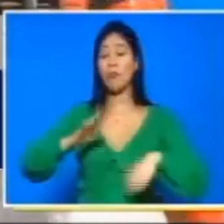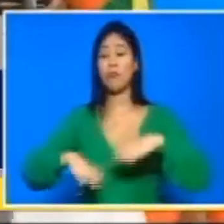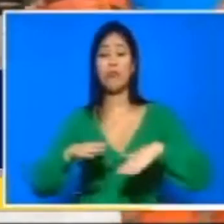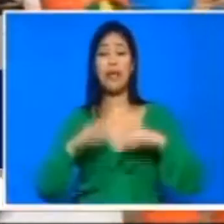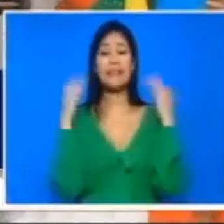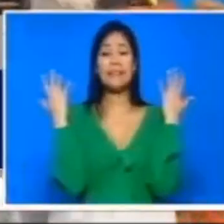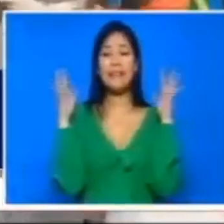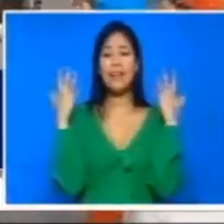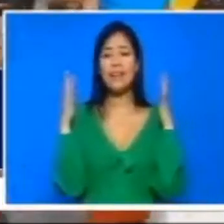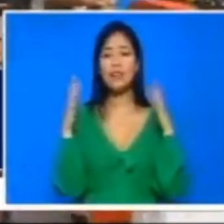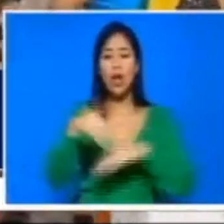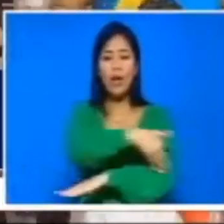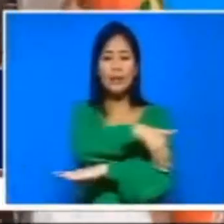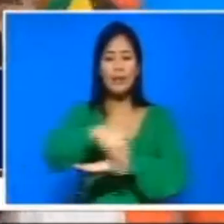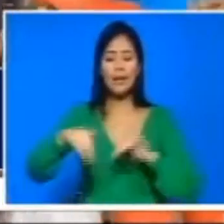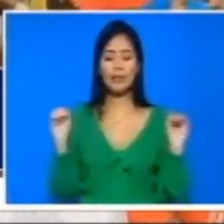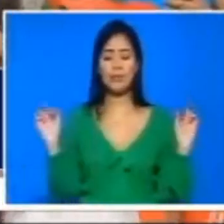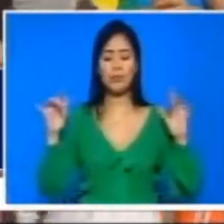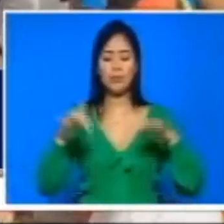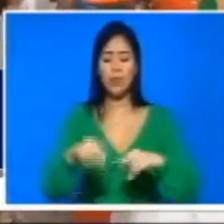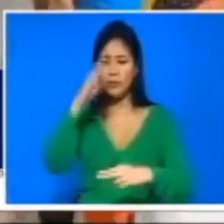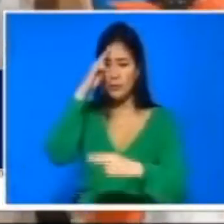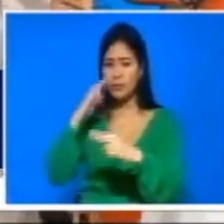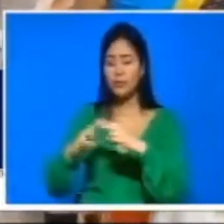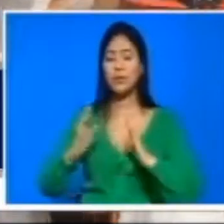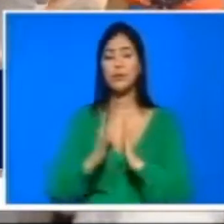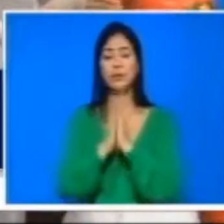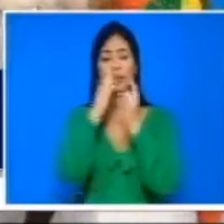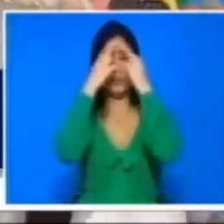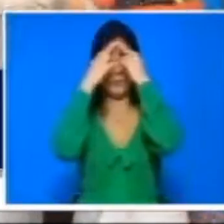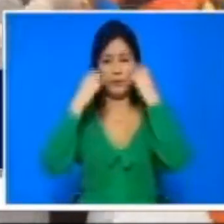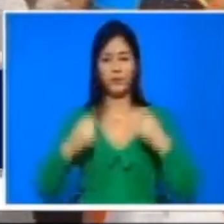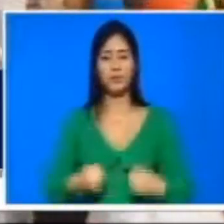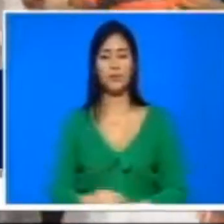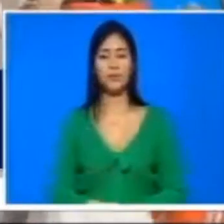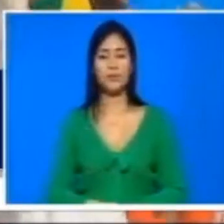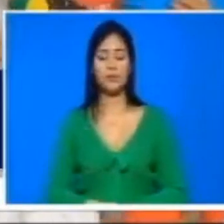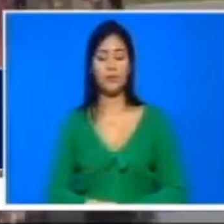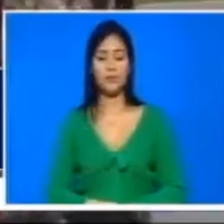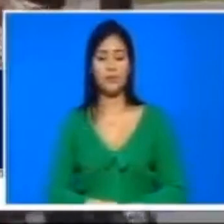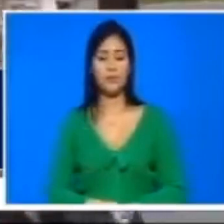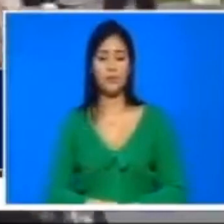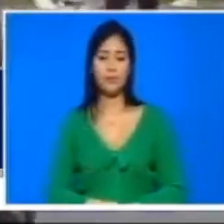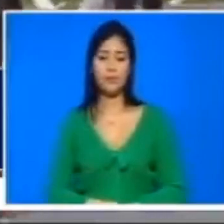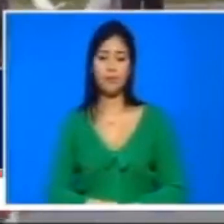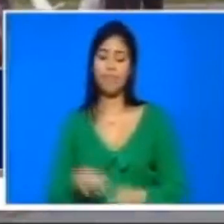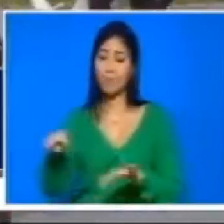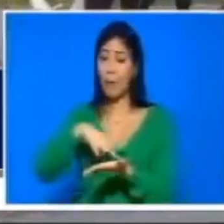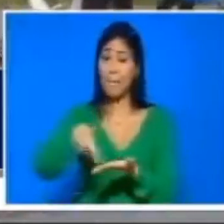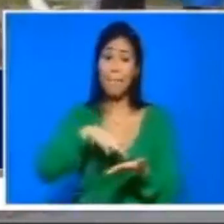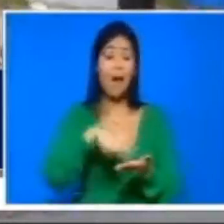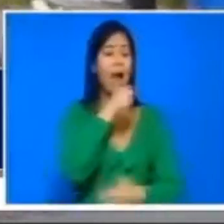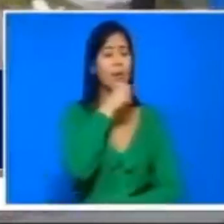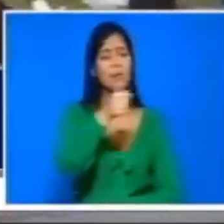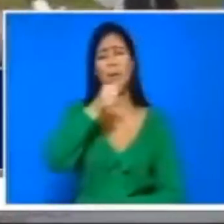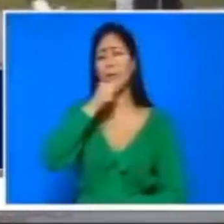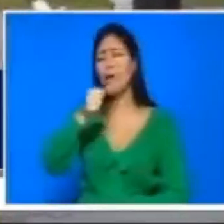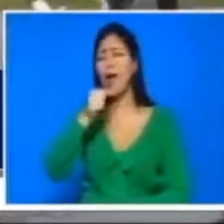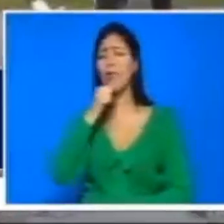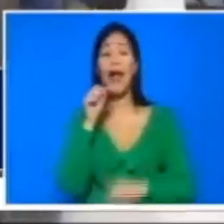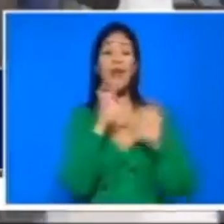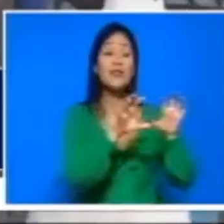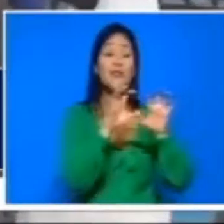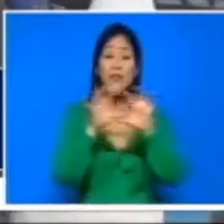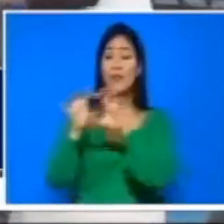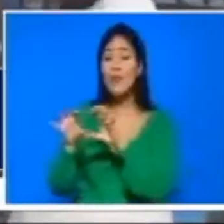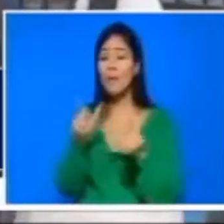salieron a las calles para rendir tributo a los santos inocentes. Bailan, cantan y juegan bromas a la